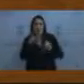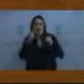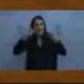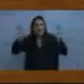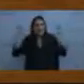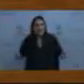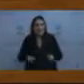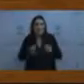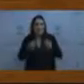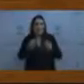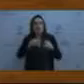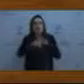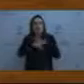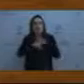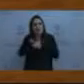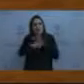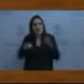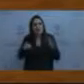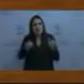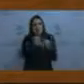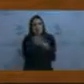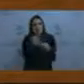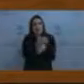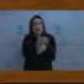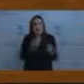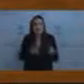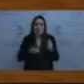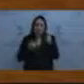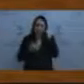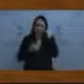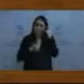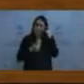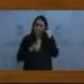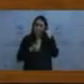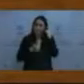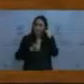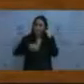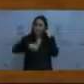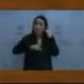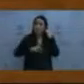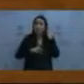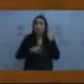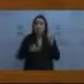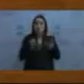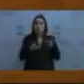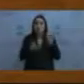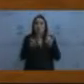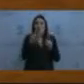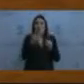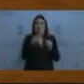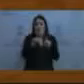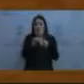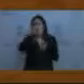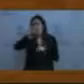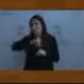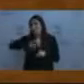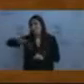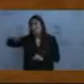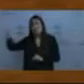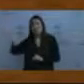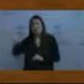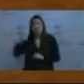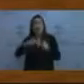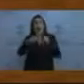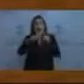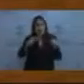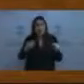se gestione más adecuada y eficazmente. Valoramos positivamente que, al igual que otras comunidades autónomas, Asturias tenga